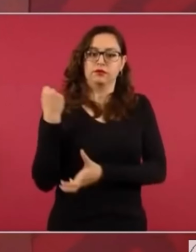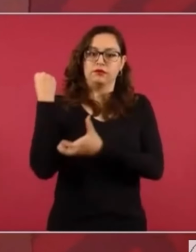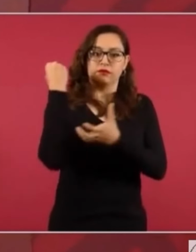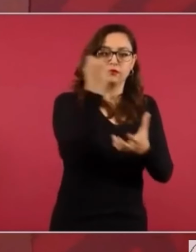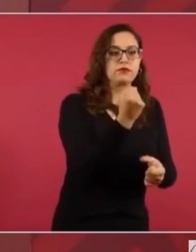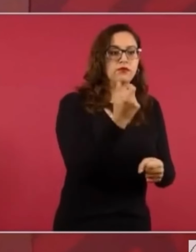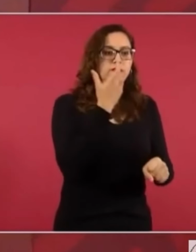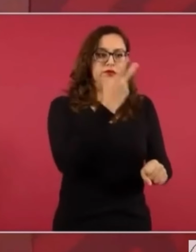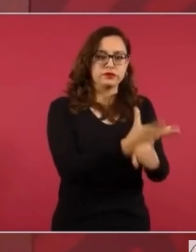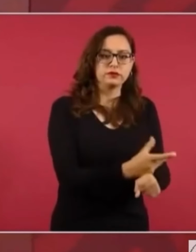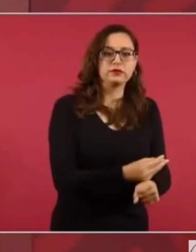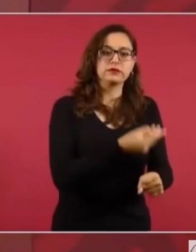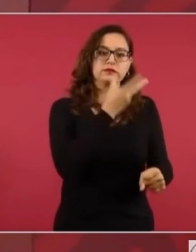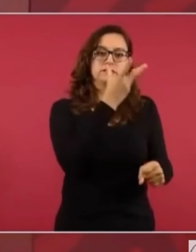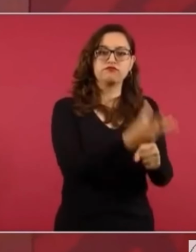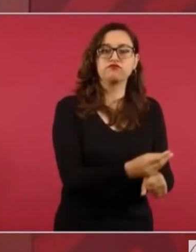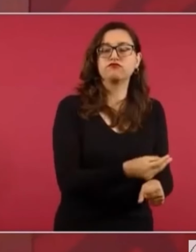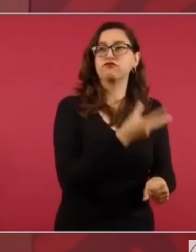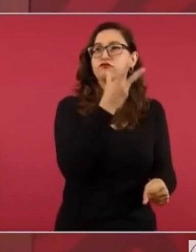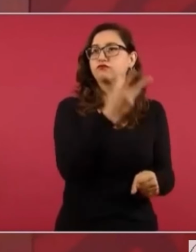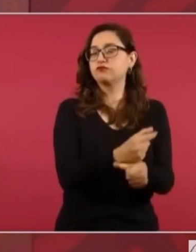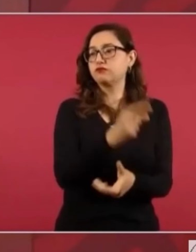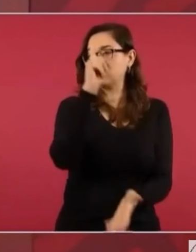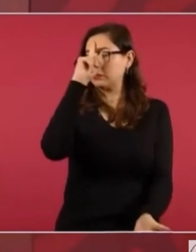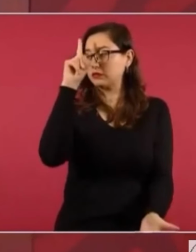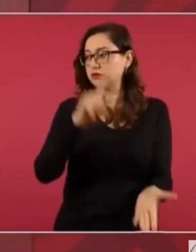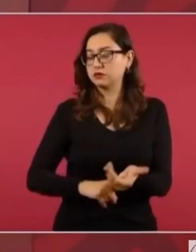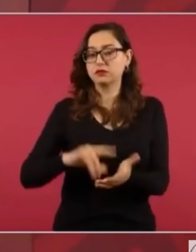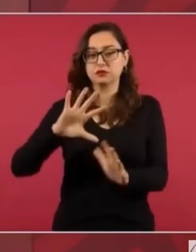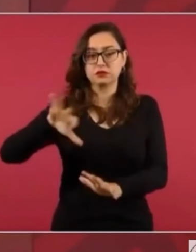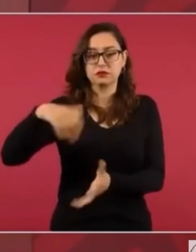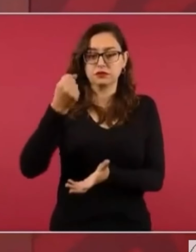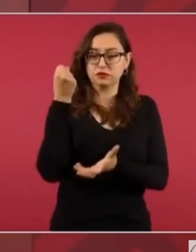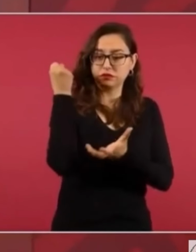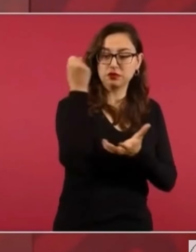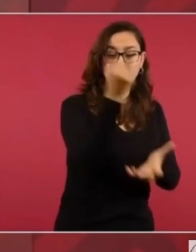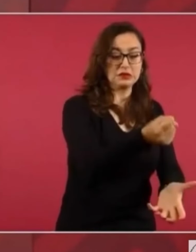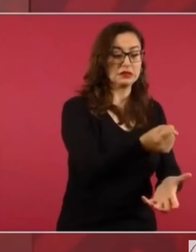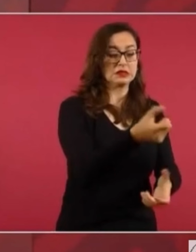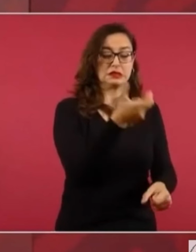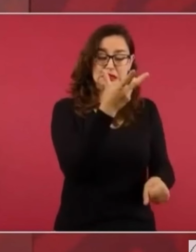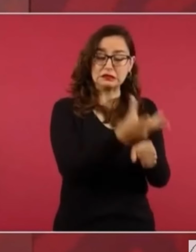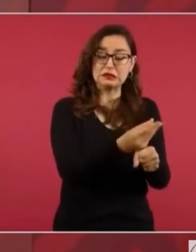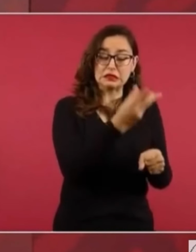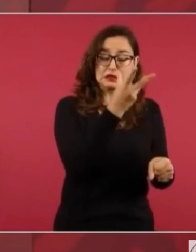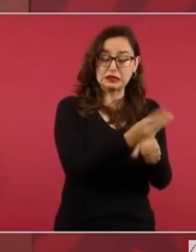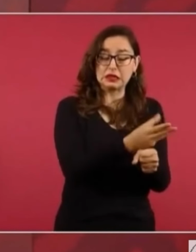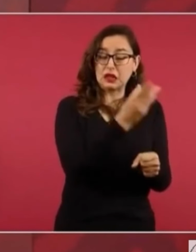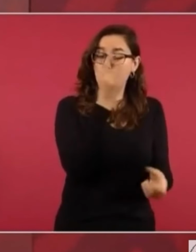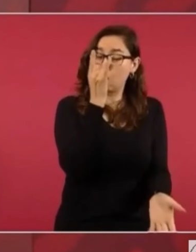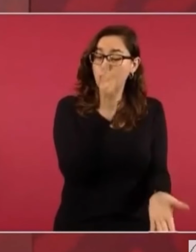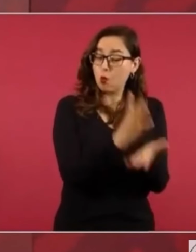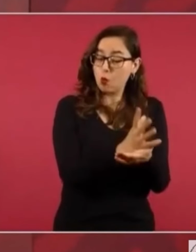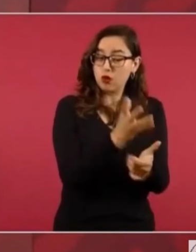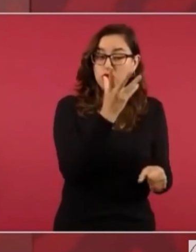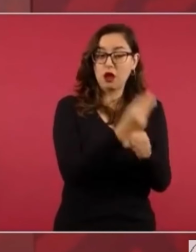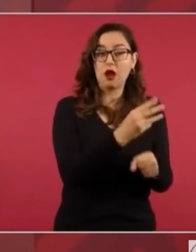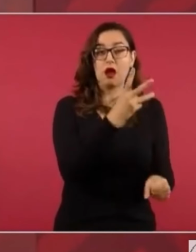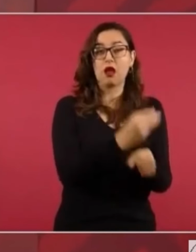debemos de tener invertidos nada más en reparación de las seis plantas